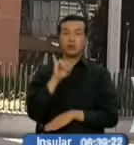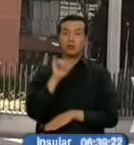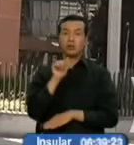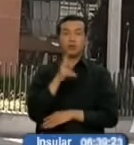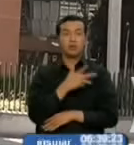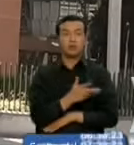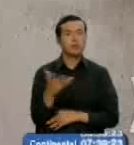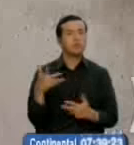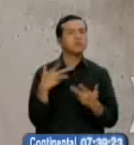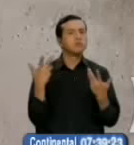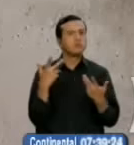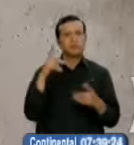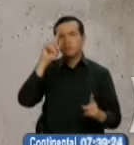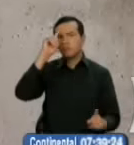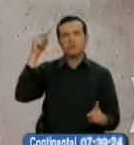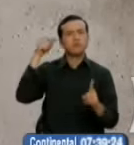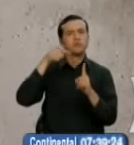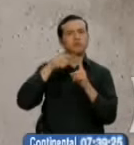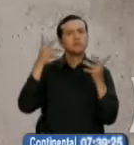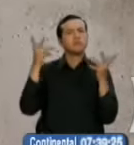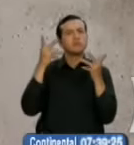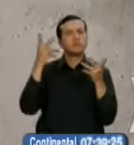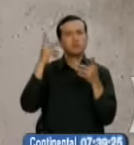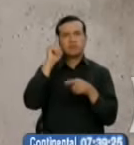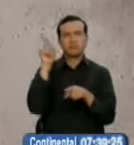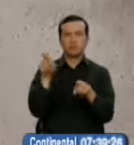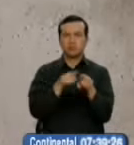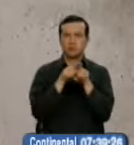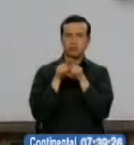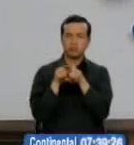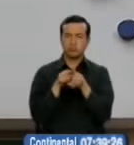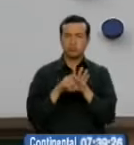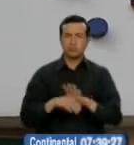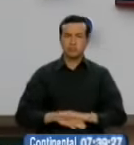Simón Bolívar con el objetivo de llegar a consensos.